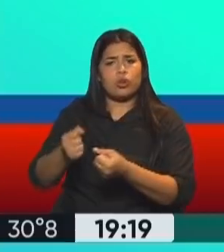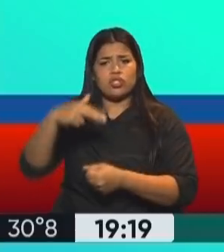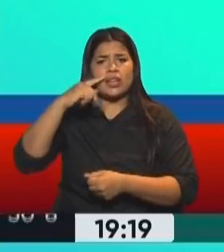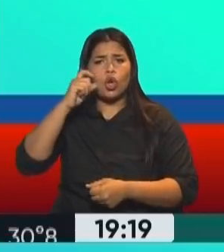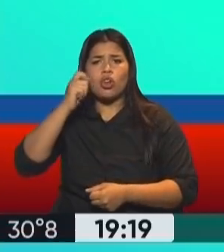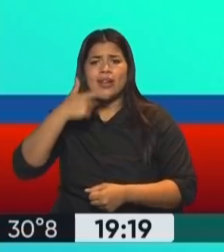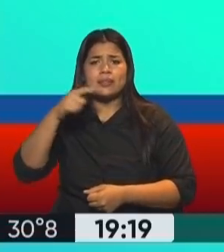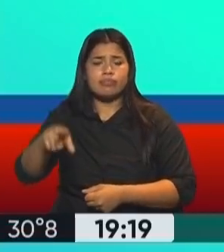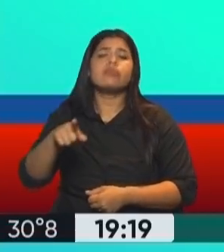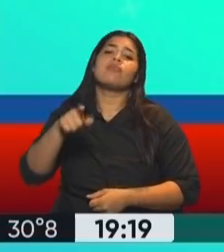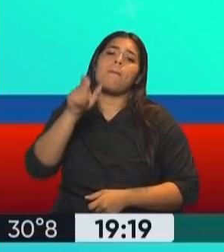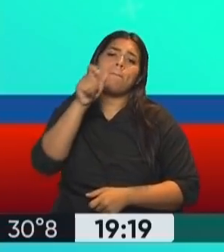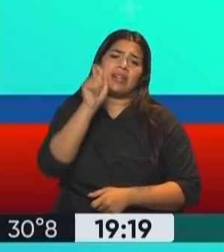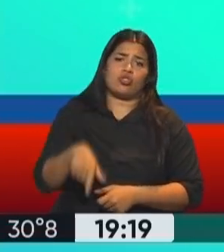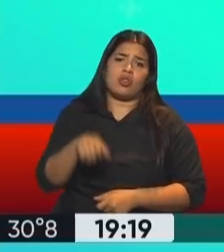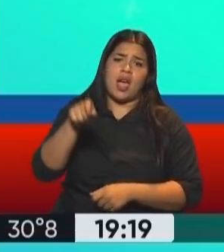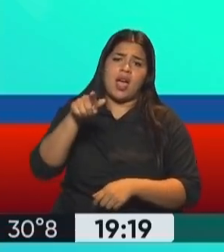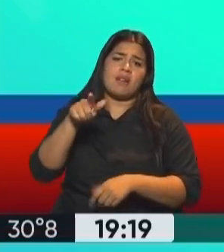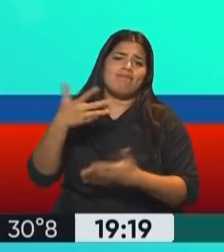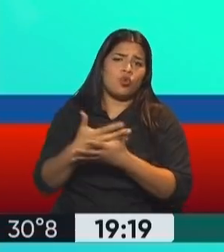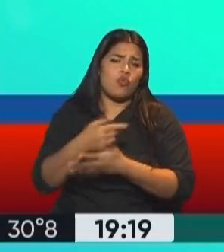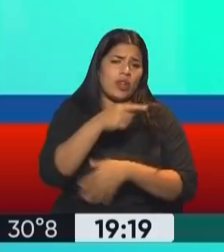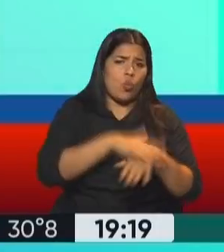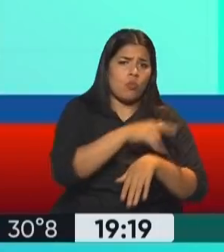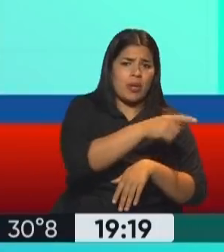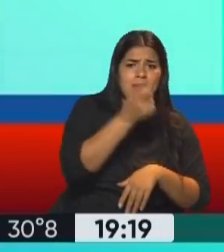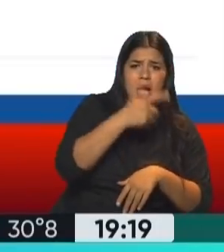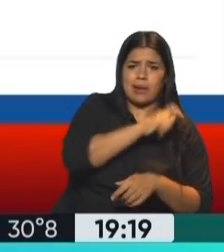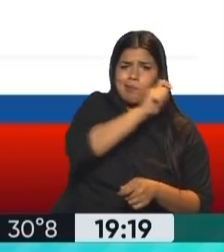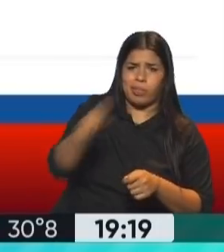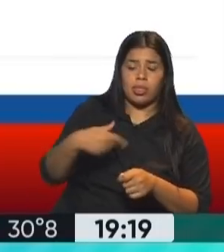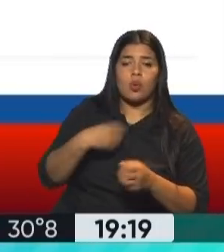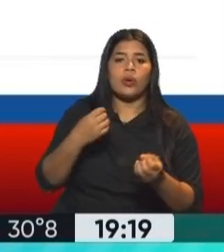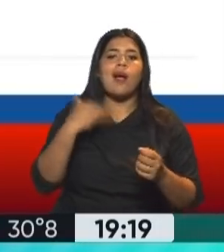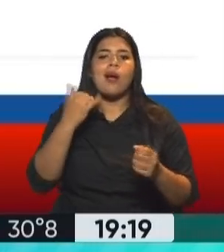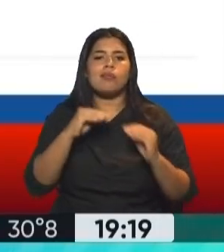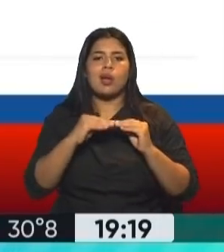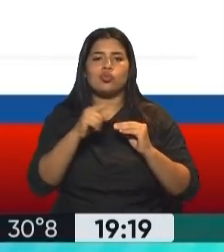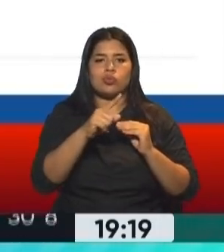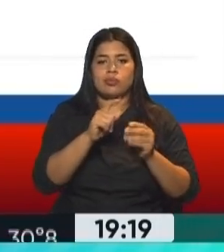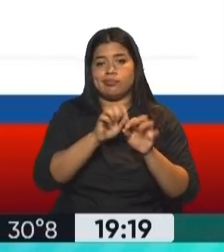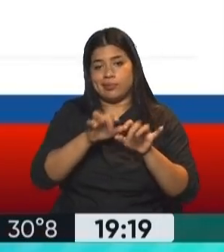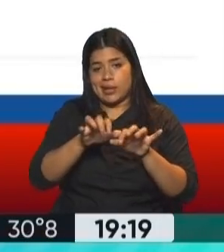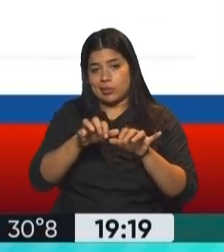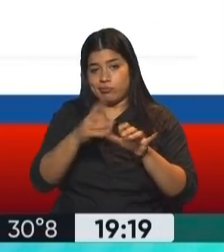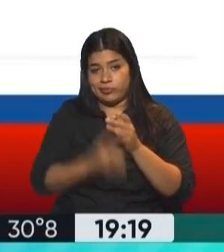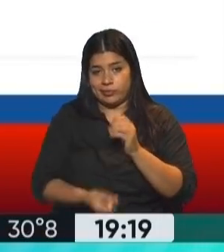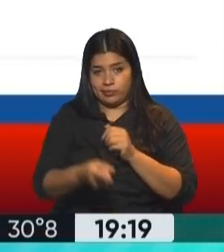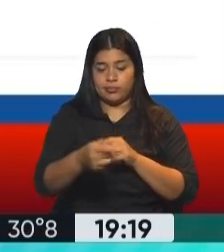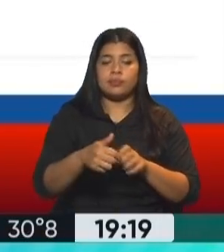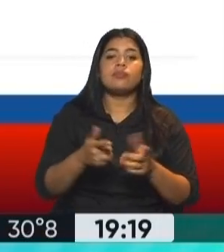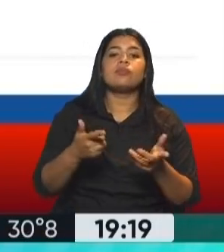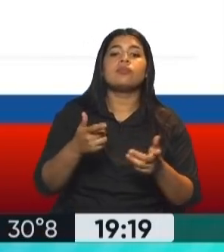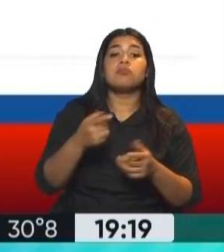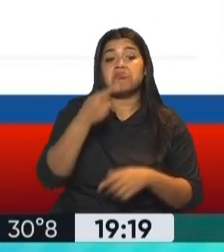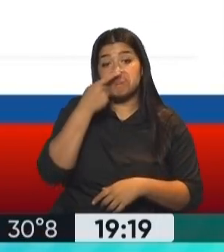C5N, agredido por Mauricio Macri. Suma, bueno, y ahí tuvo un problema de redacción. Curioso que